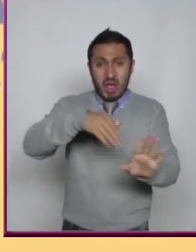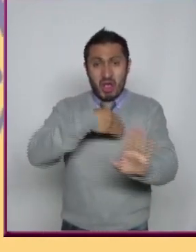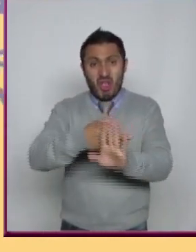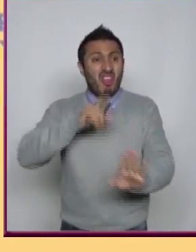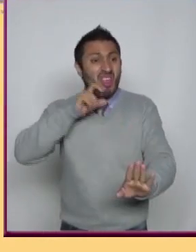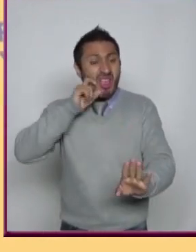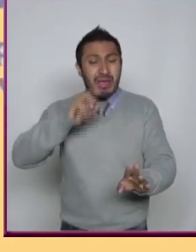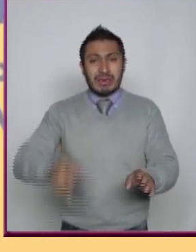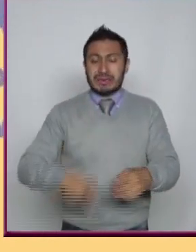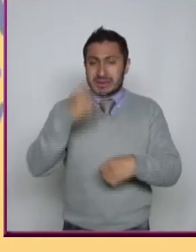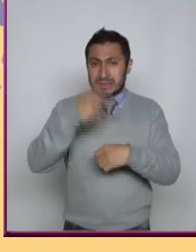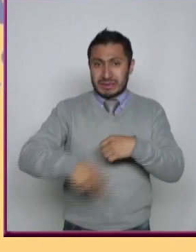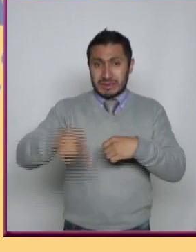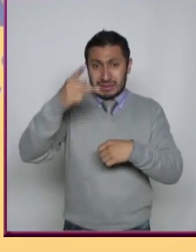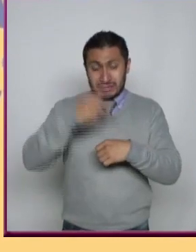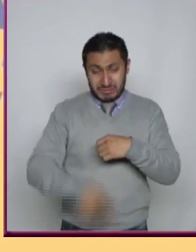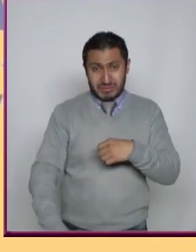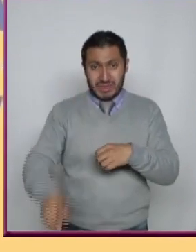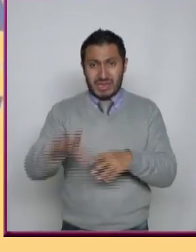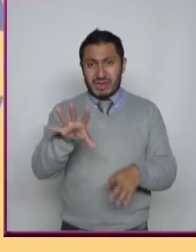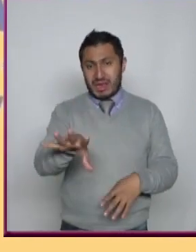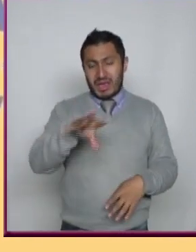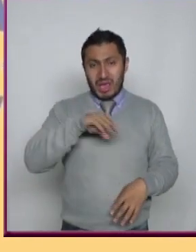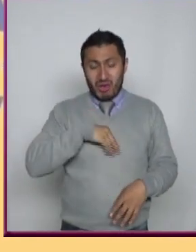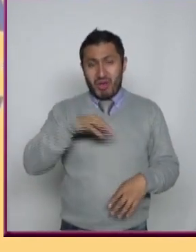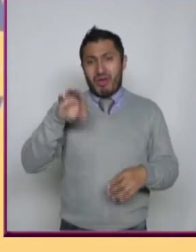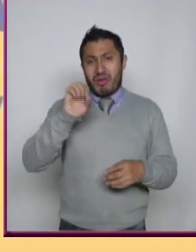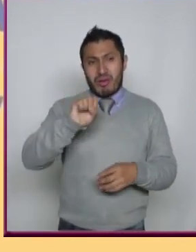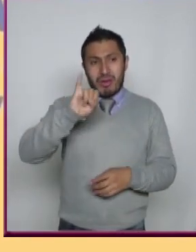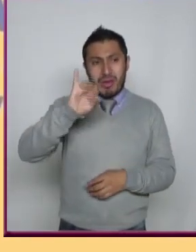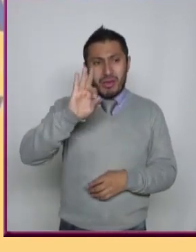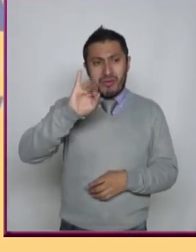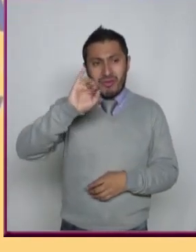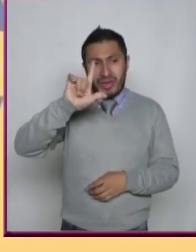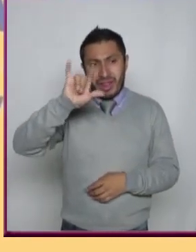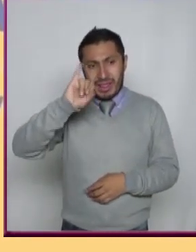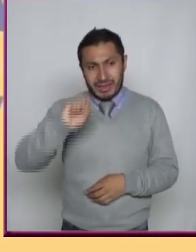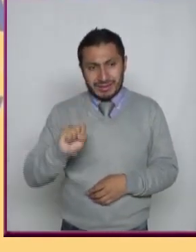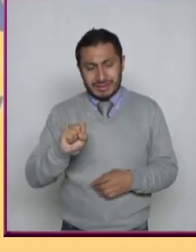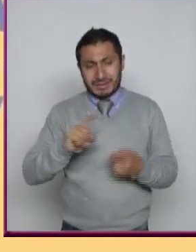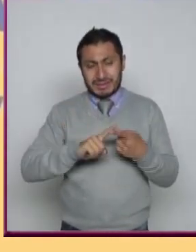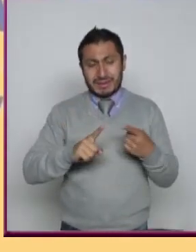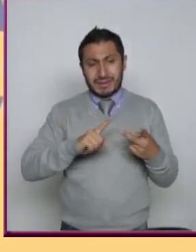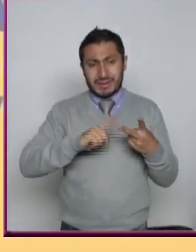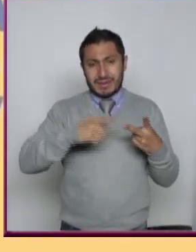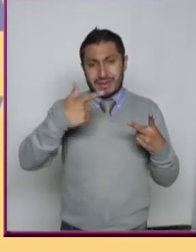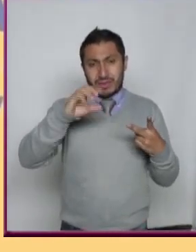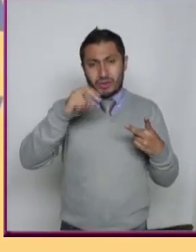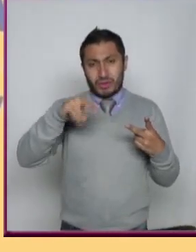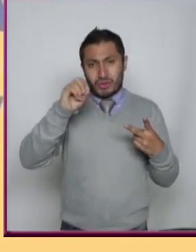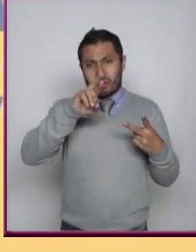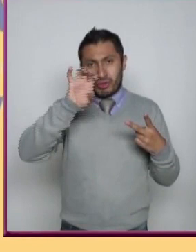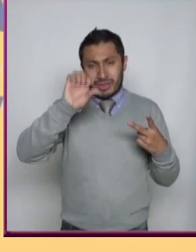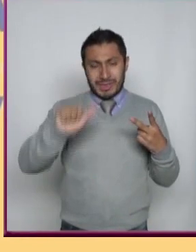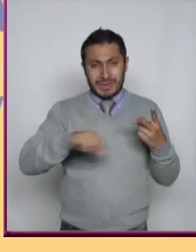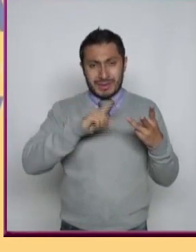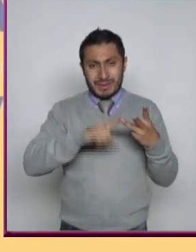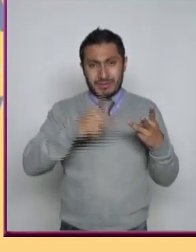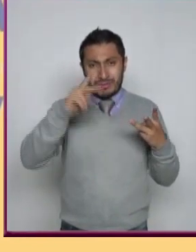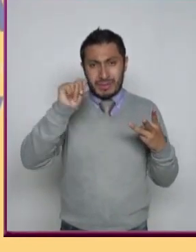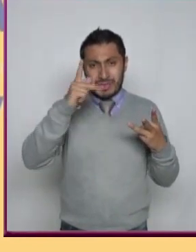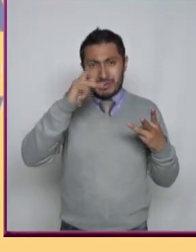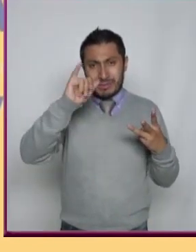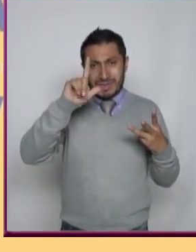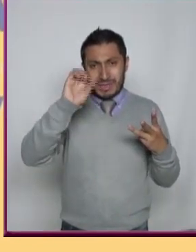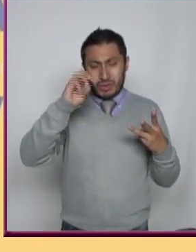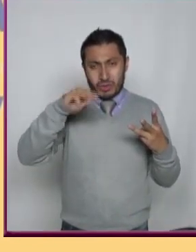riesgo de contraer enfermedades como sífilis, gonorrea, papiloma humano, hepatitis B